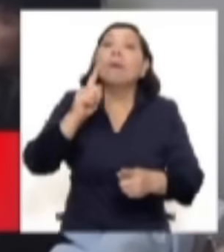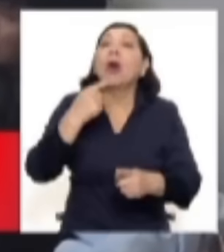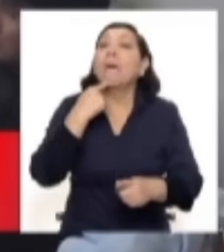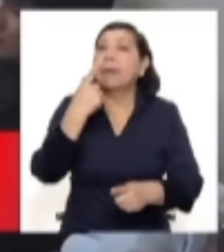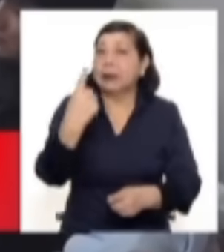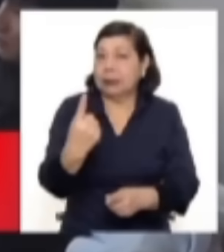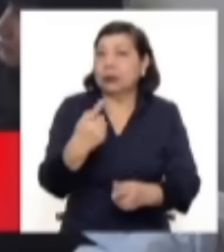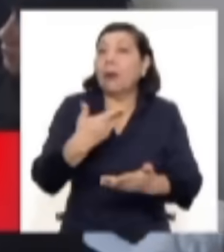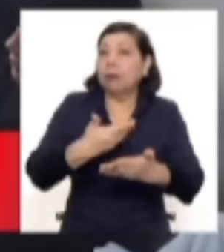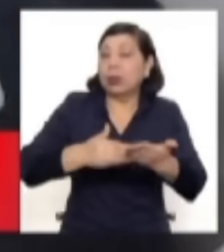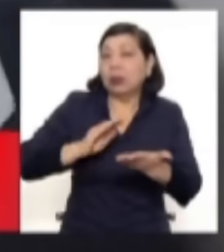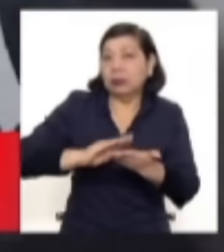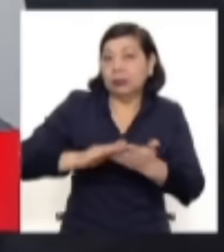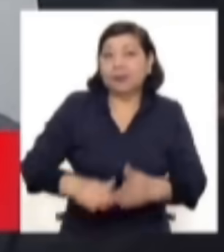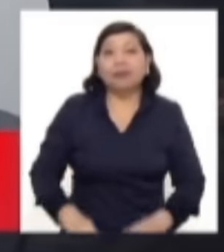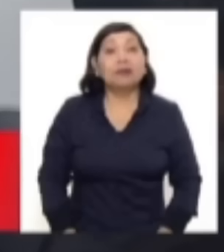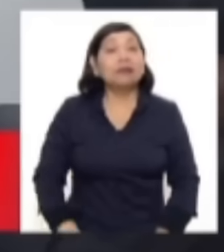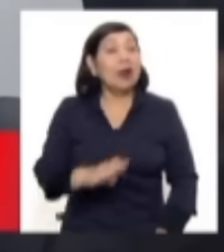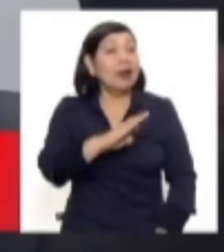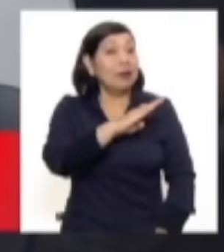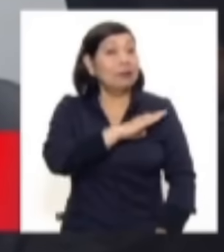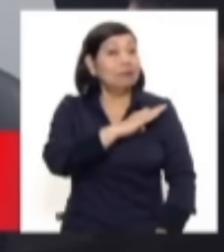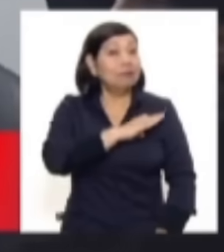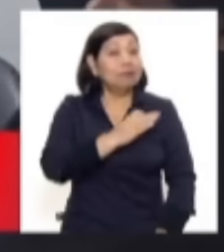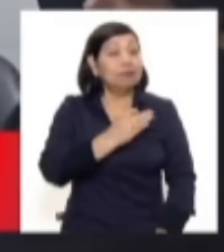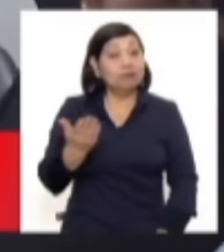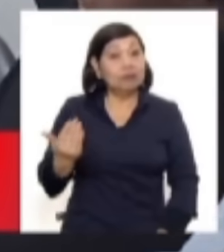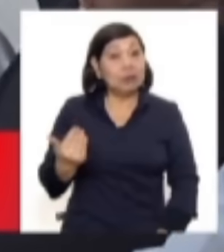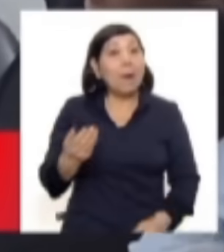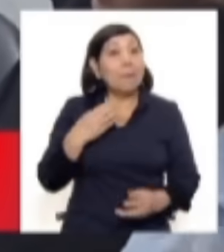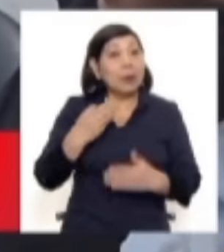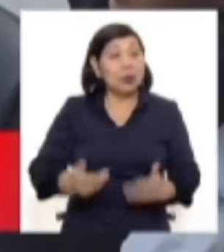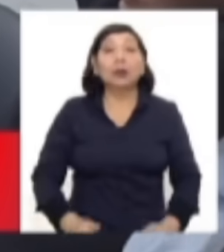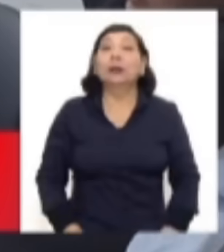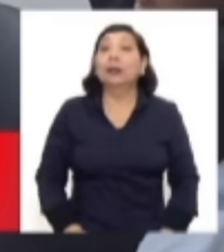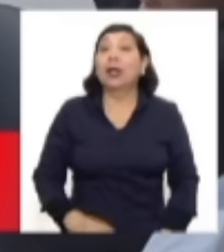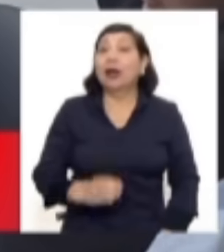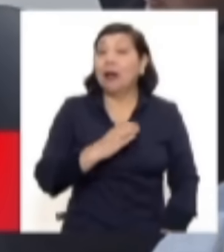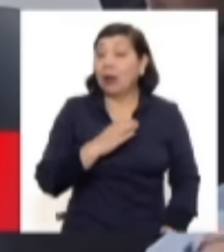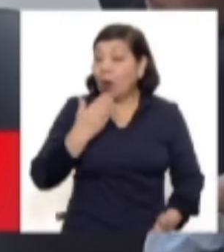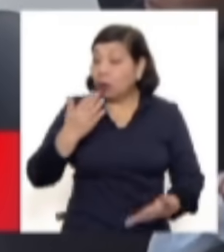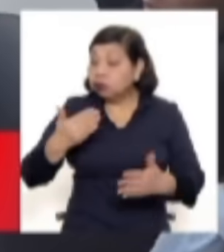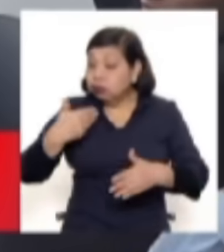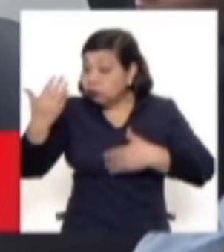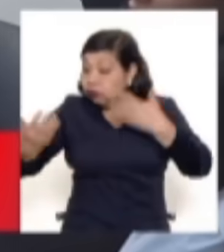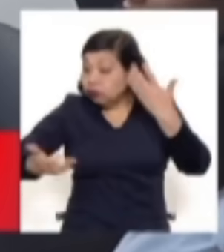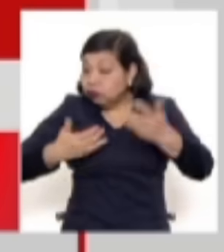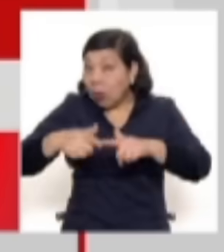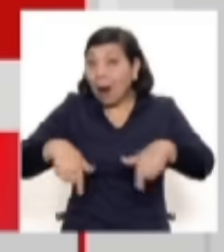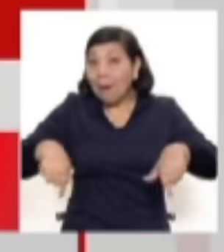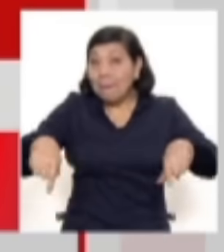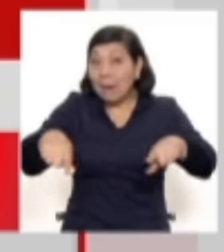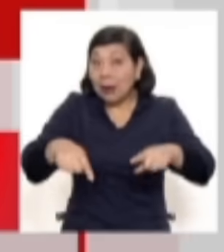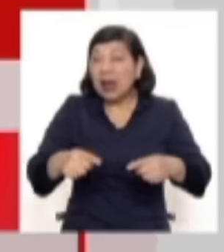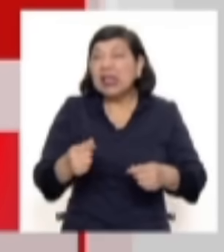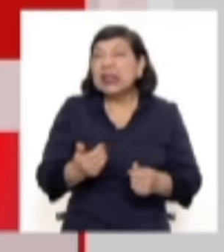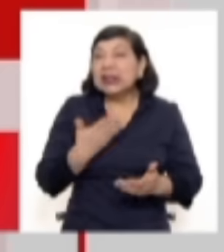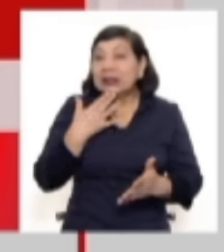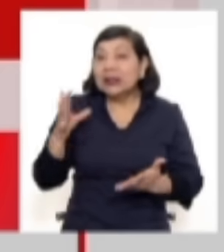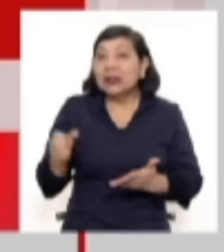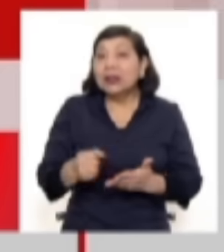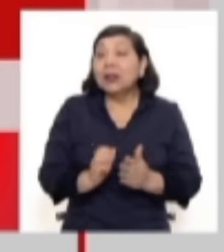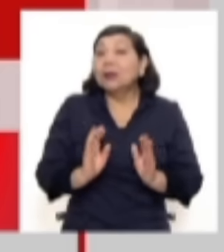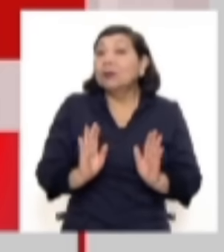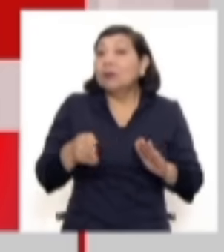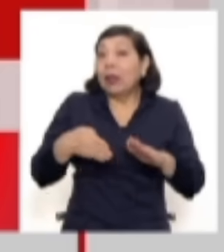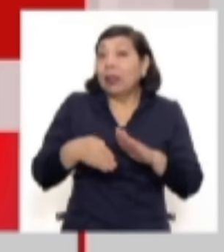diligencia estuvo a cargo de la Fiscalía especializada de lavado de activos de la provincia constitucional del callao del segundo despacho el dinero incautado